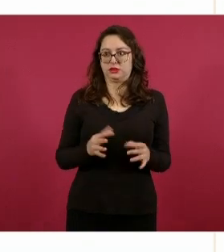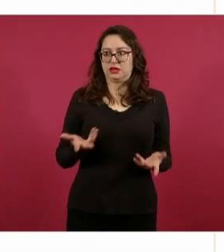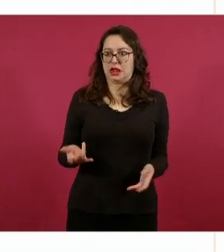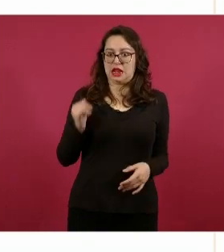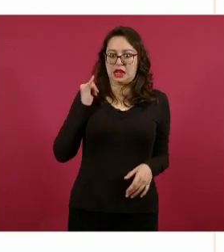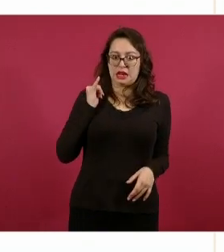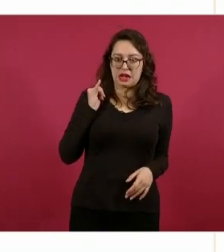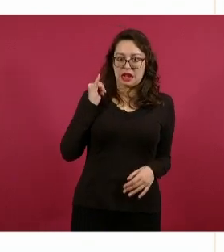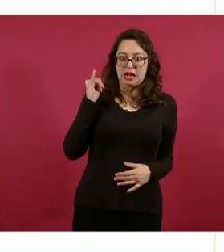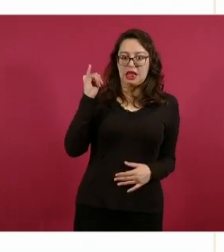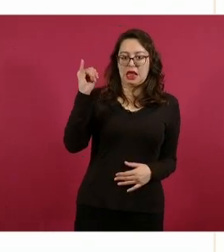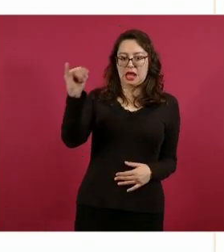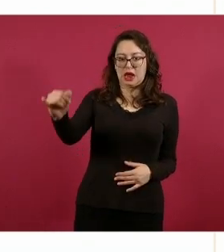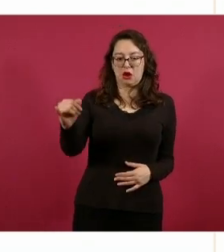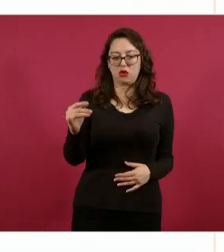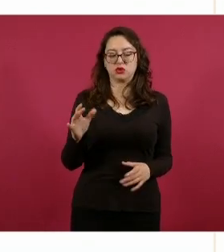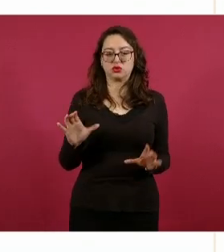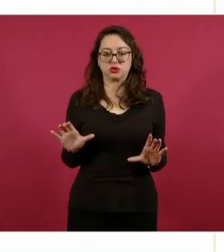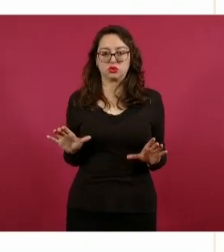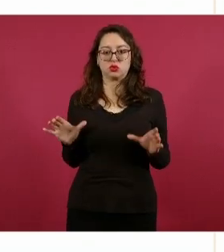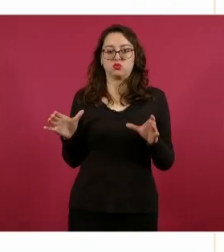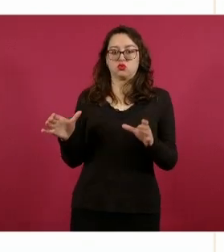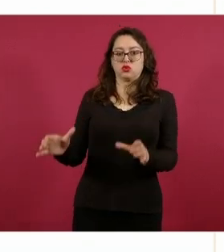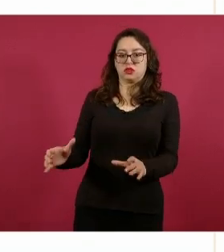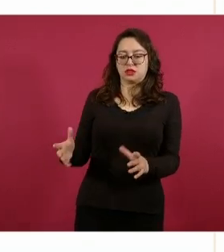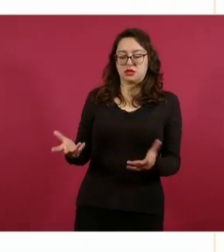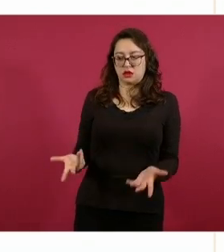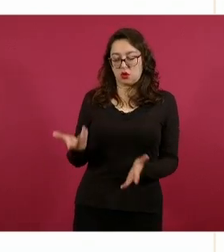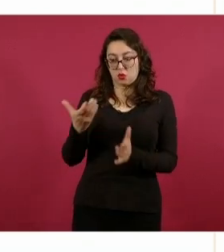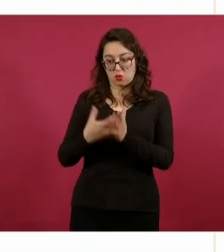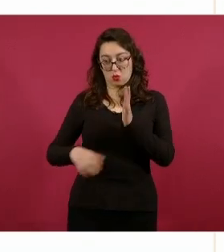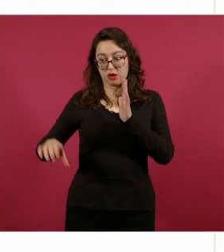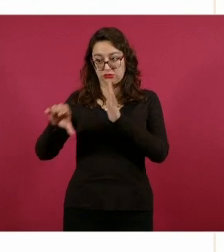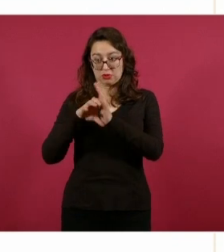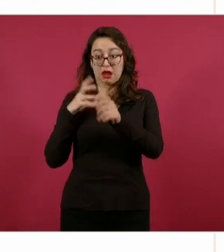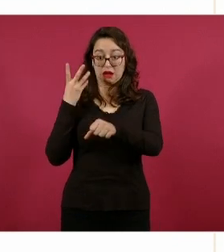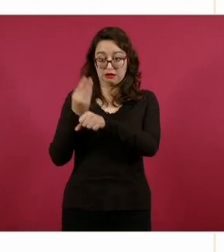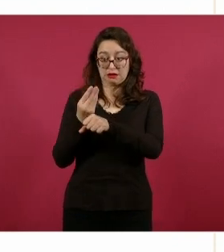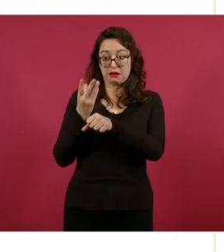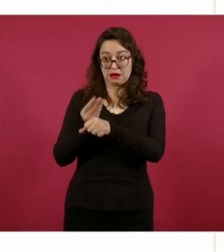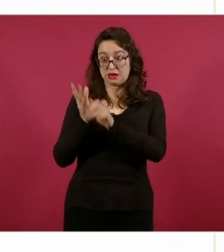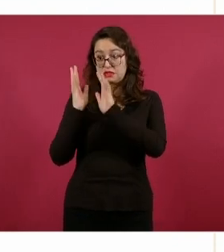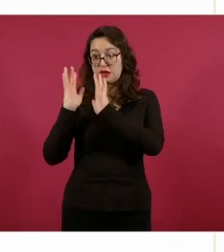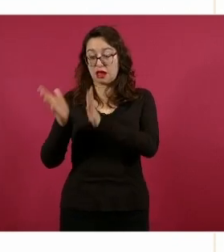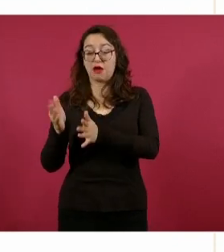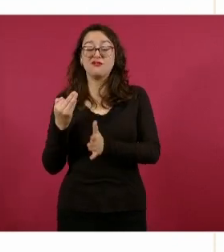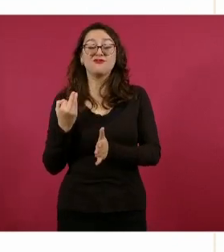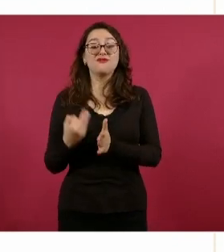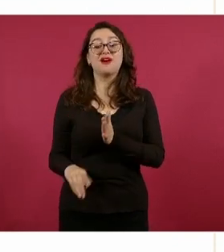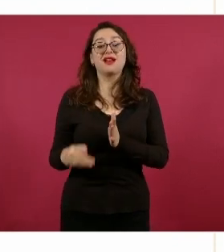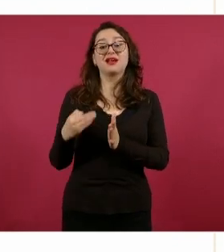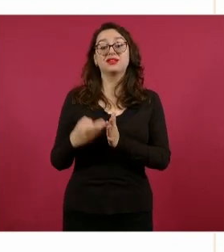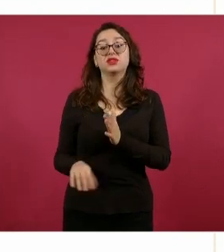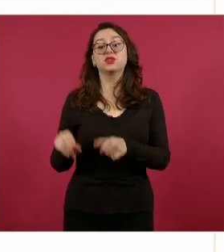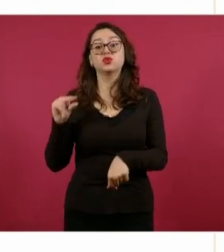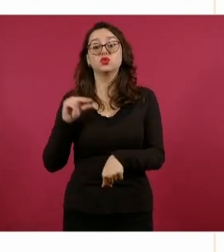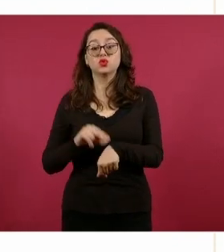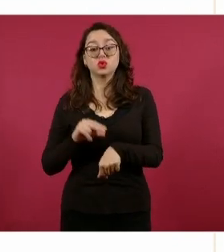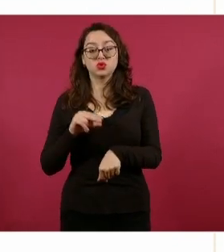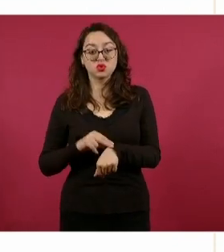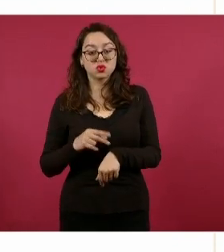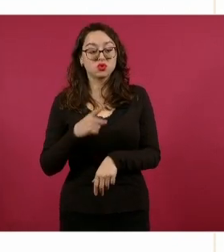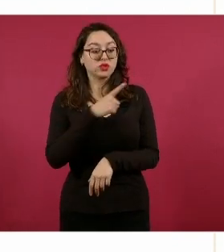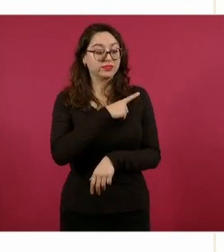cuando esté la llegada de los médicos especialistas que se van a ir sumando, en el caso de los cirujanos,